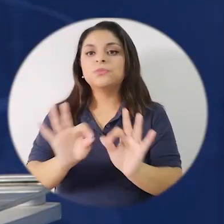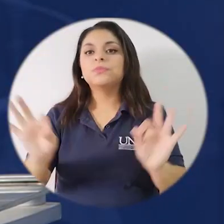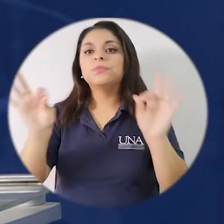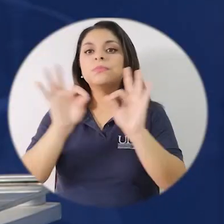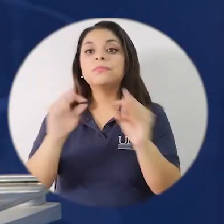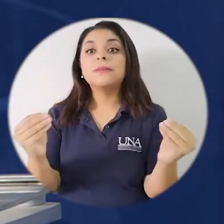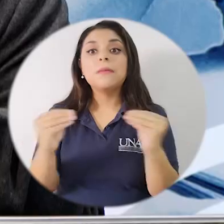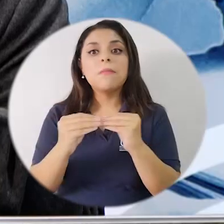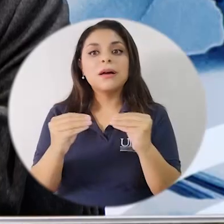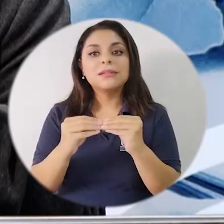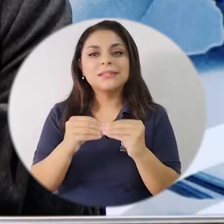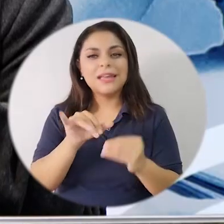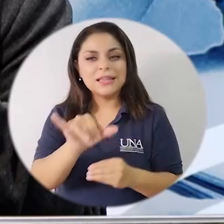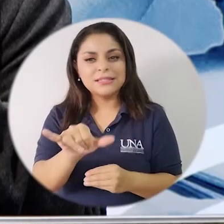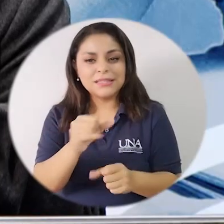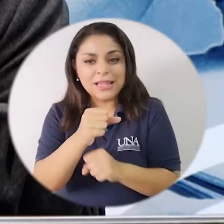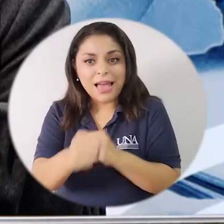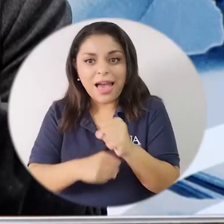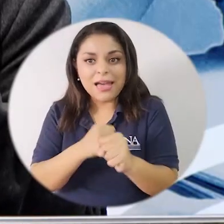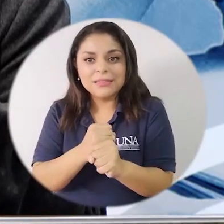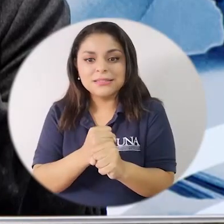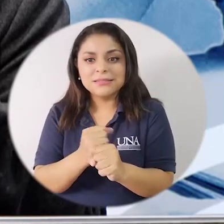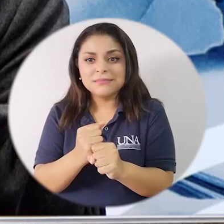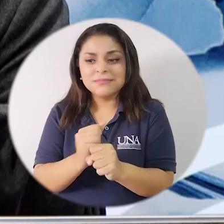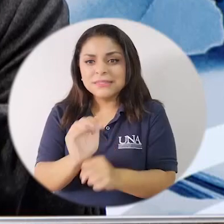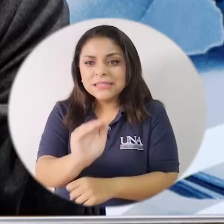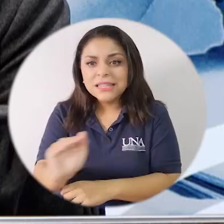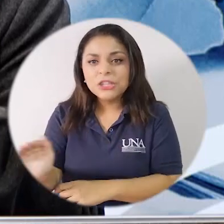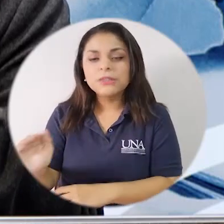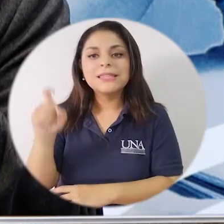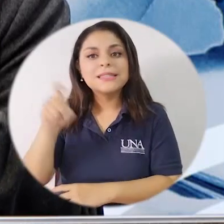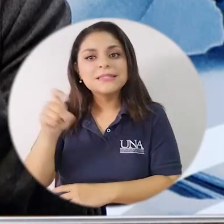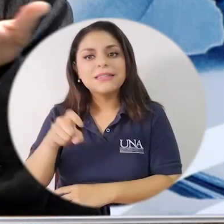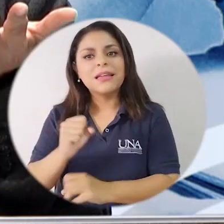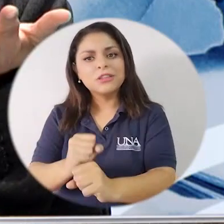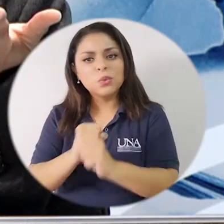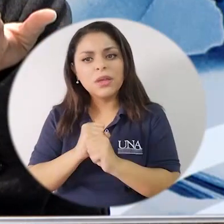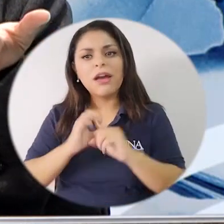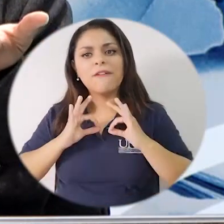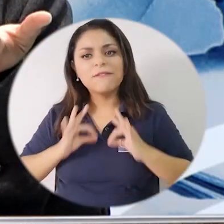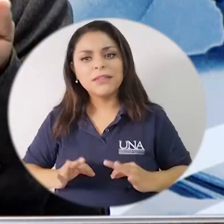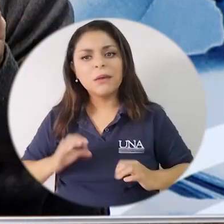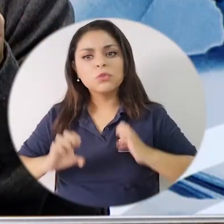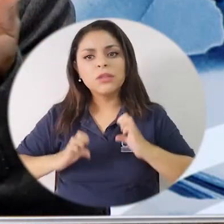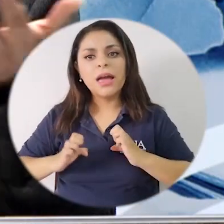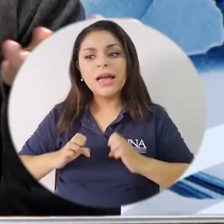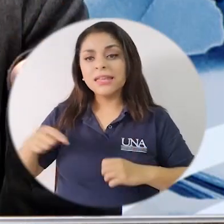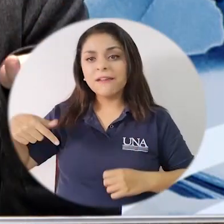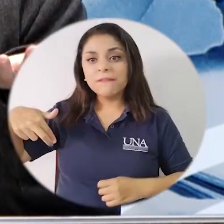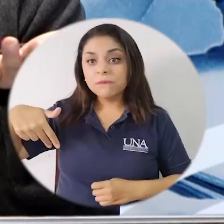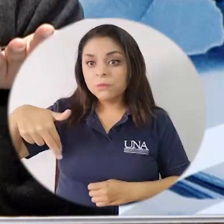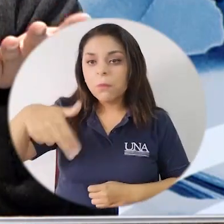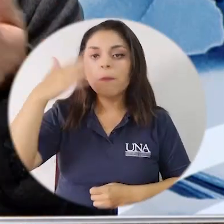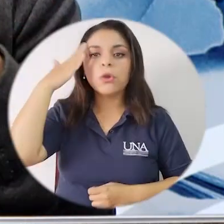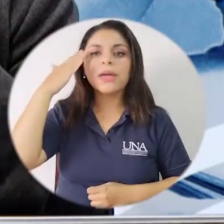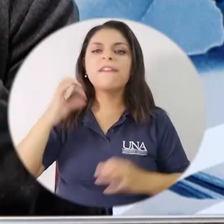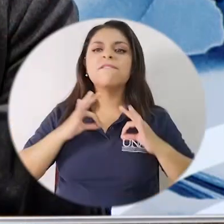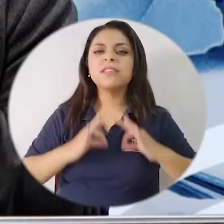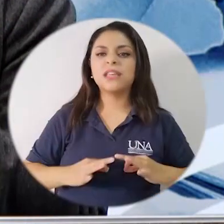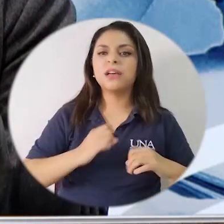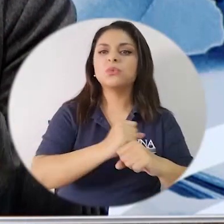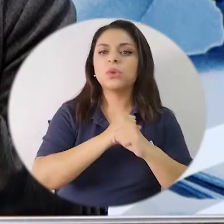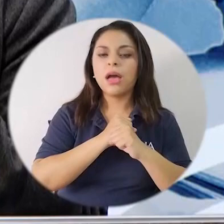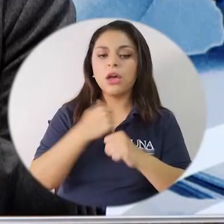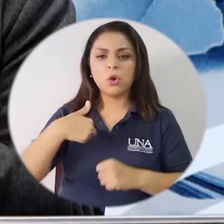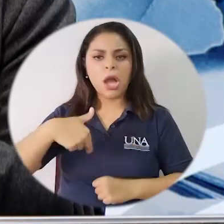estas edades, tanto los niños necesitan seguridad física y emocional, física que cuando salen a correr o a caminar no les vaya a pasar algo,